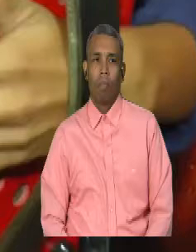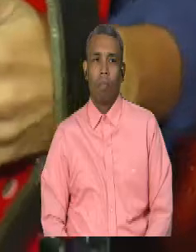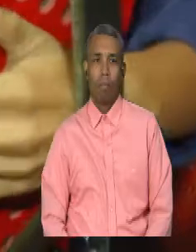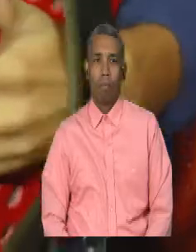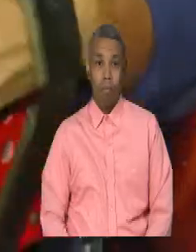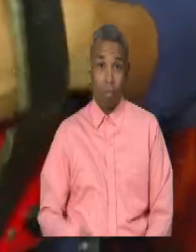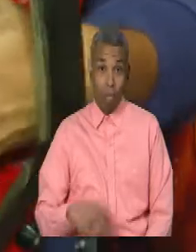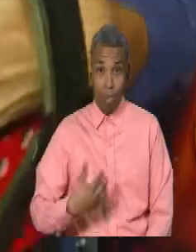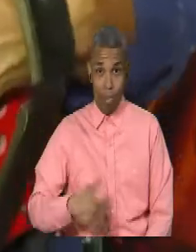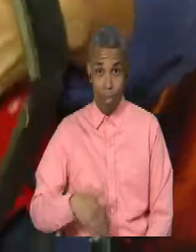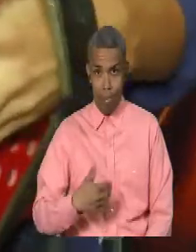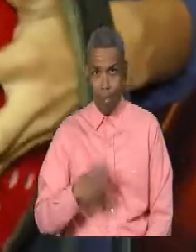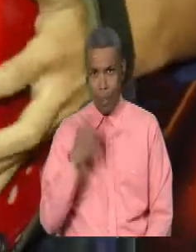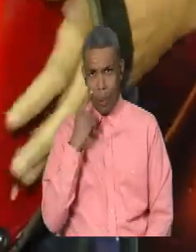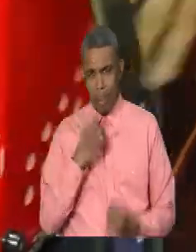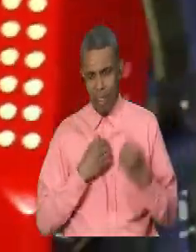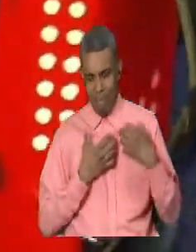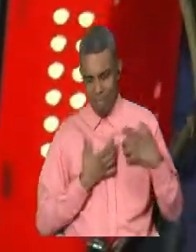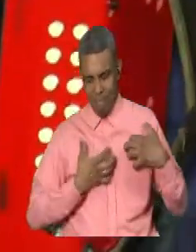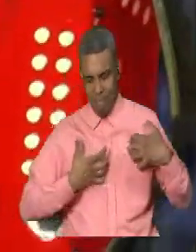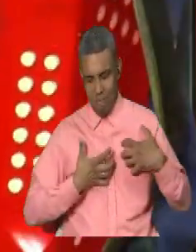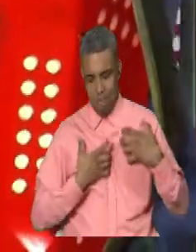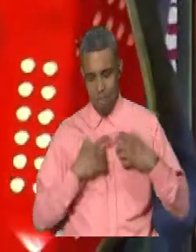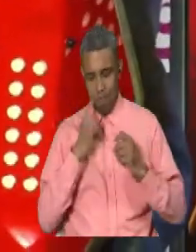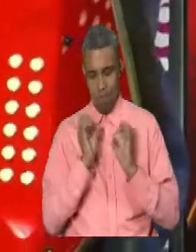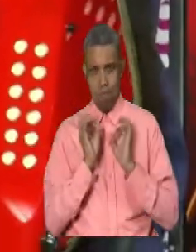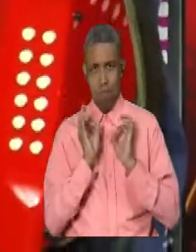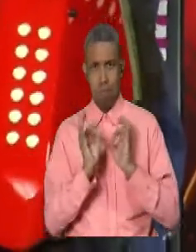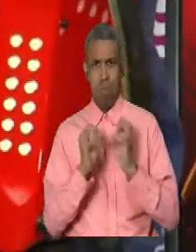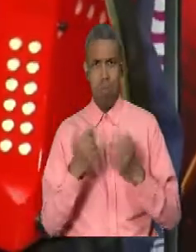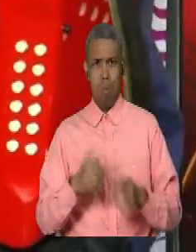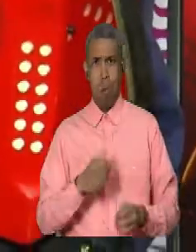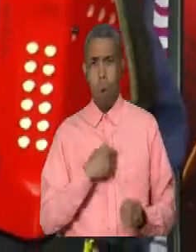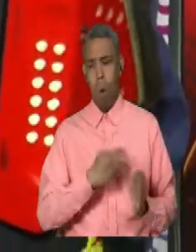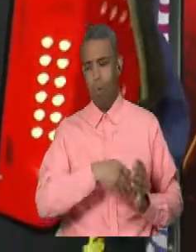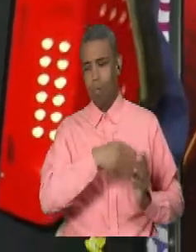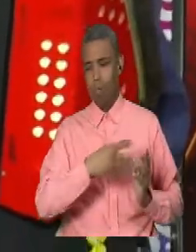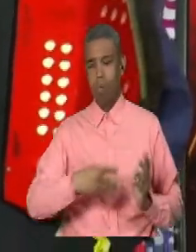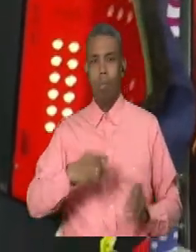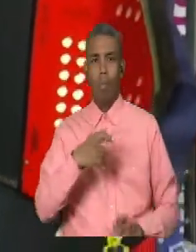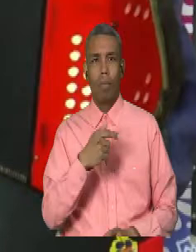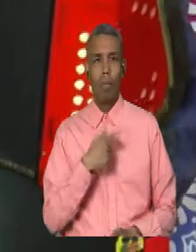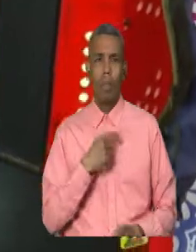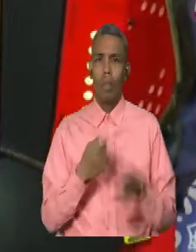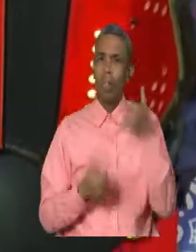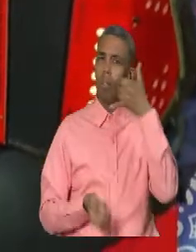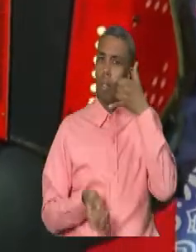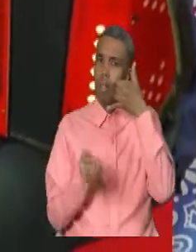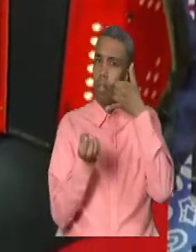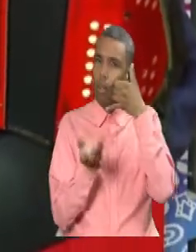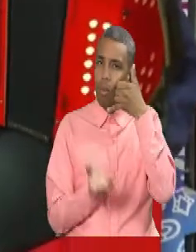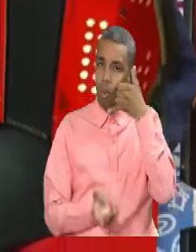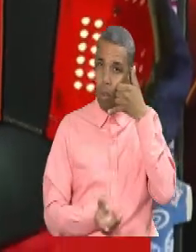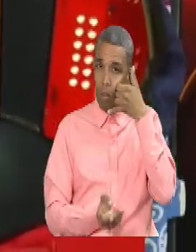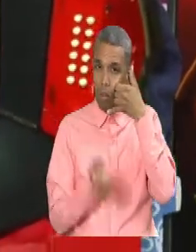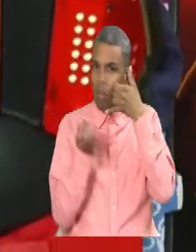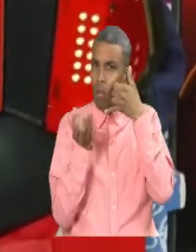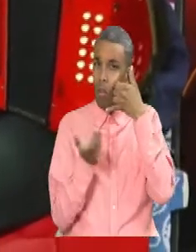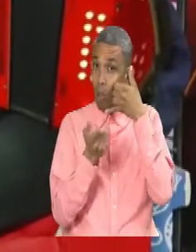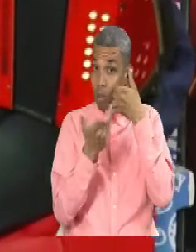¡Pero qué sabor! Sergio, números de contacto para que nuestros televidentes